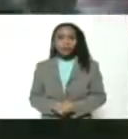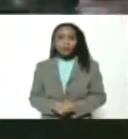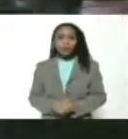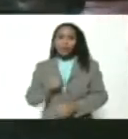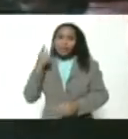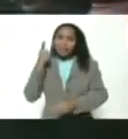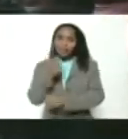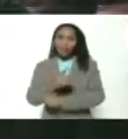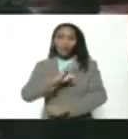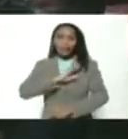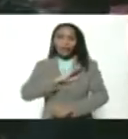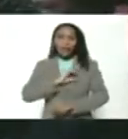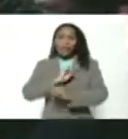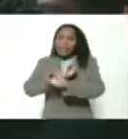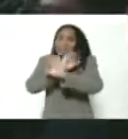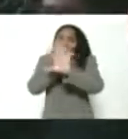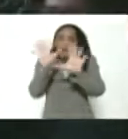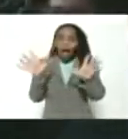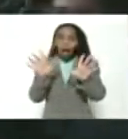Debemos tener eso muy claro.